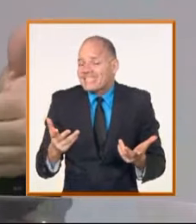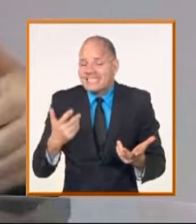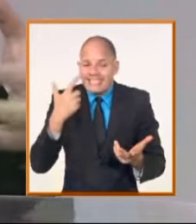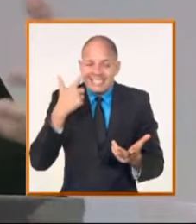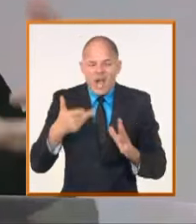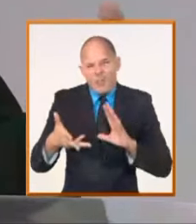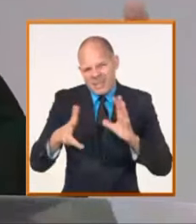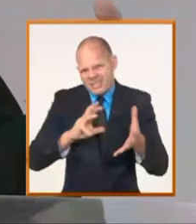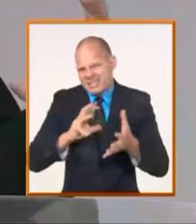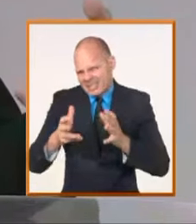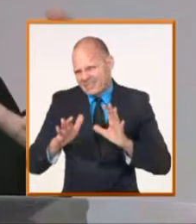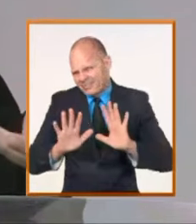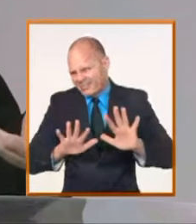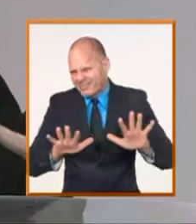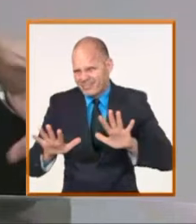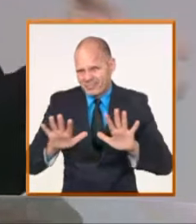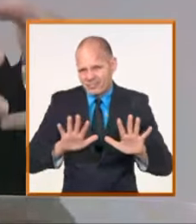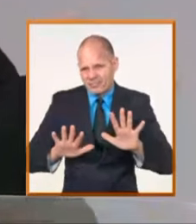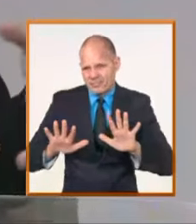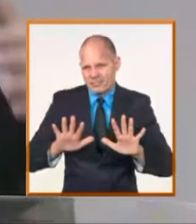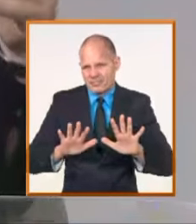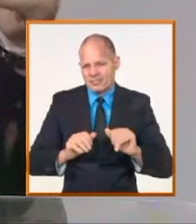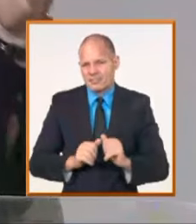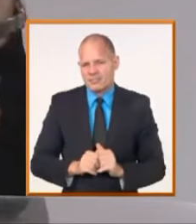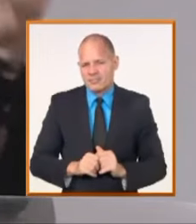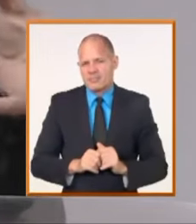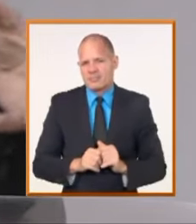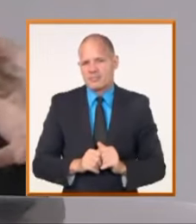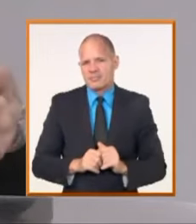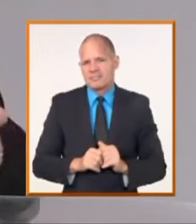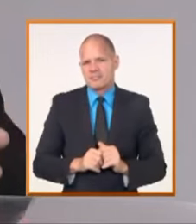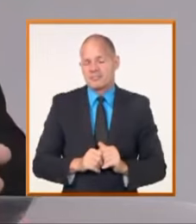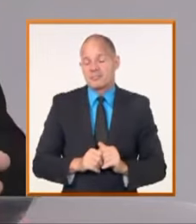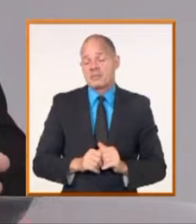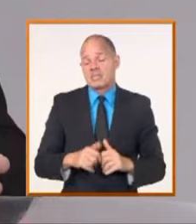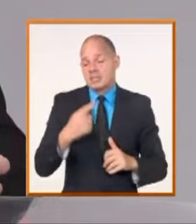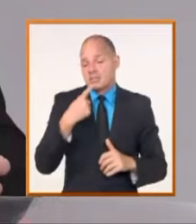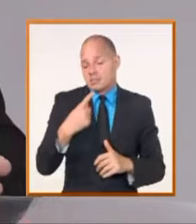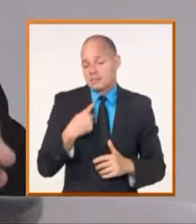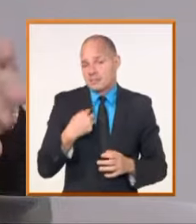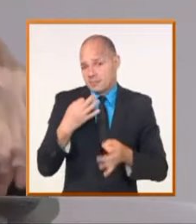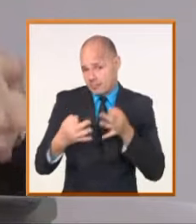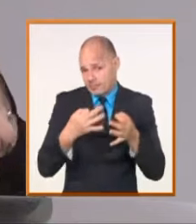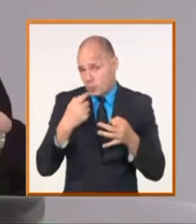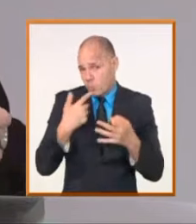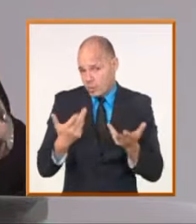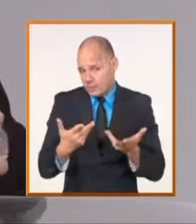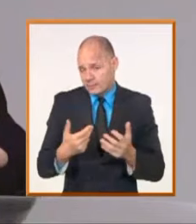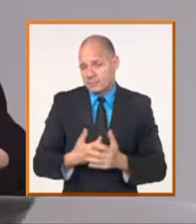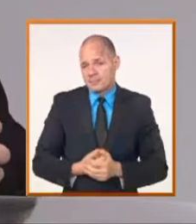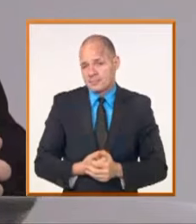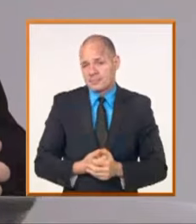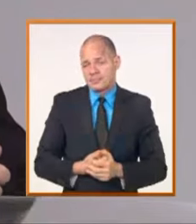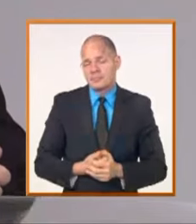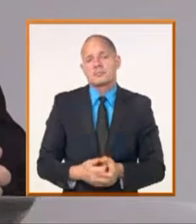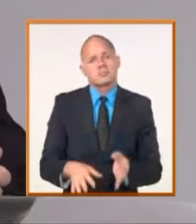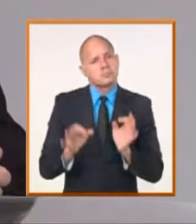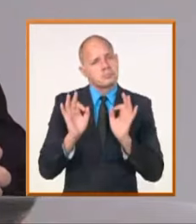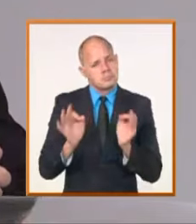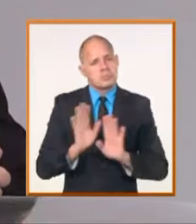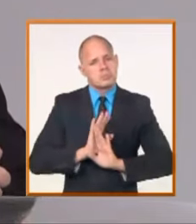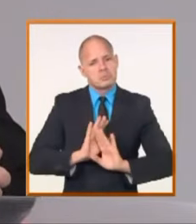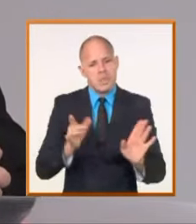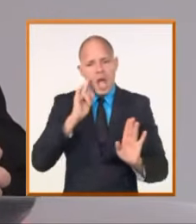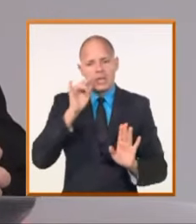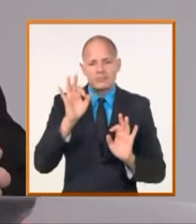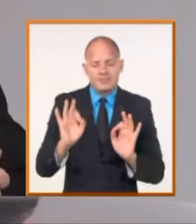real. Es mucho más complejo que esas dos cosas. Pero, en fin, el punto es que, sí, definitivamente esos espacios, esos momentos